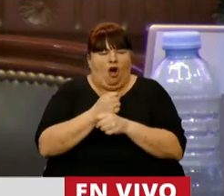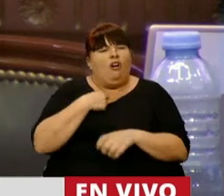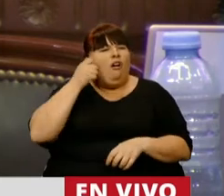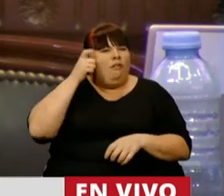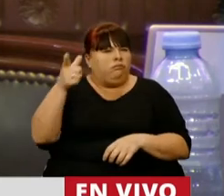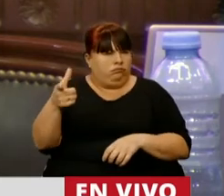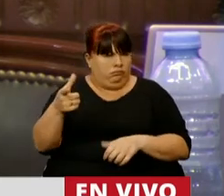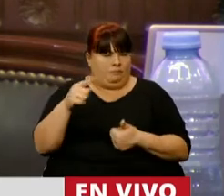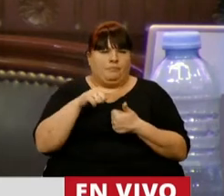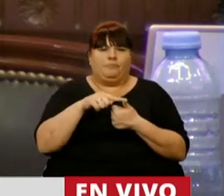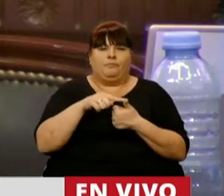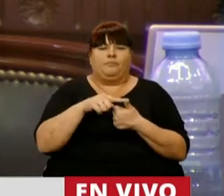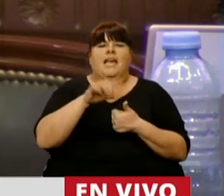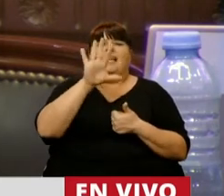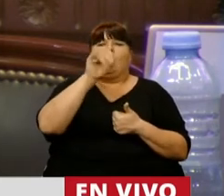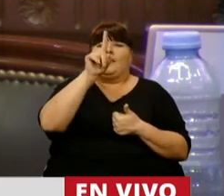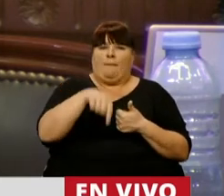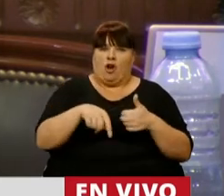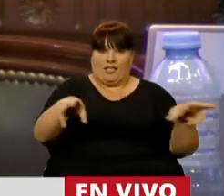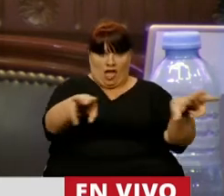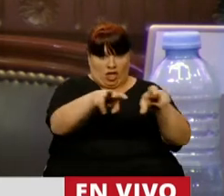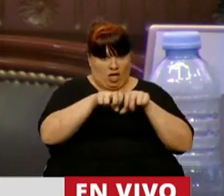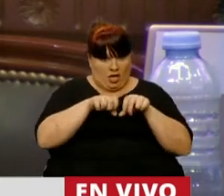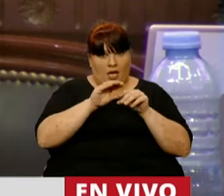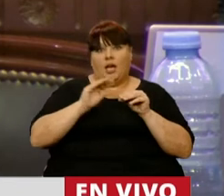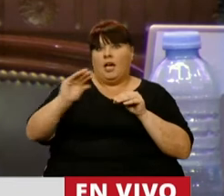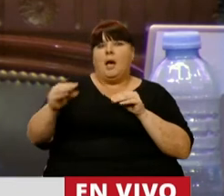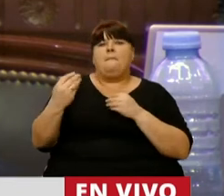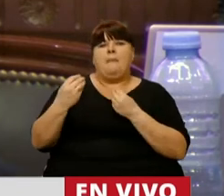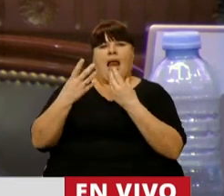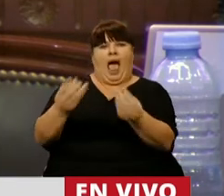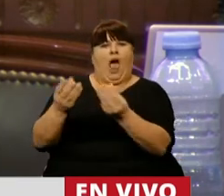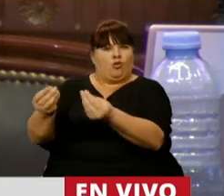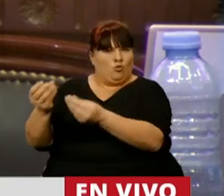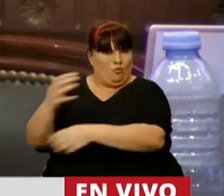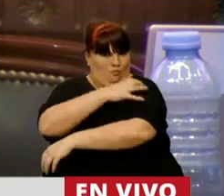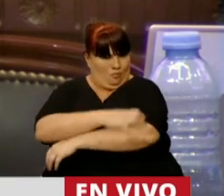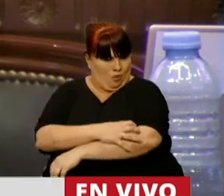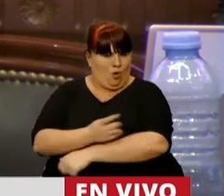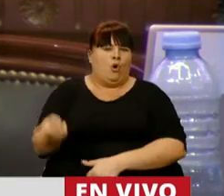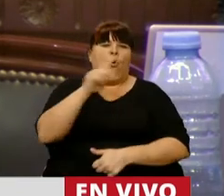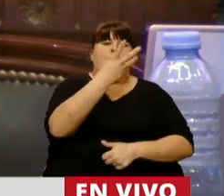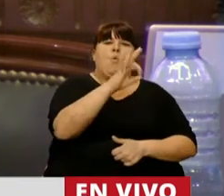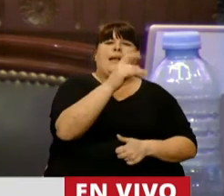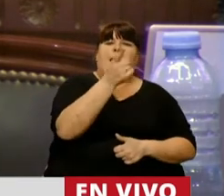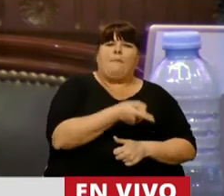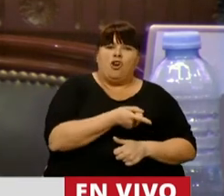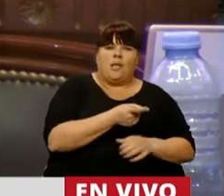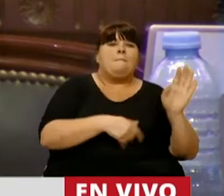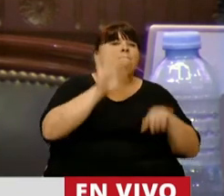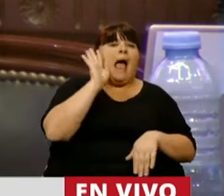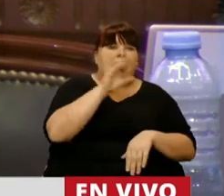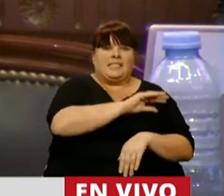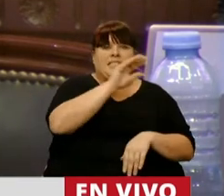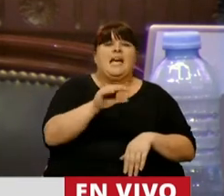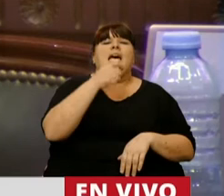pregunto, tenemos un 50% del presupuesto que va destinado a asistencia, un 40% más